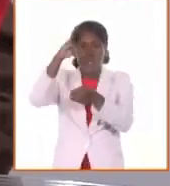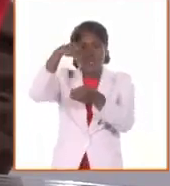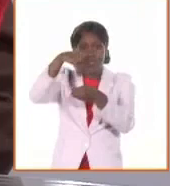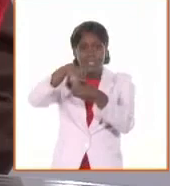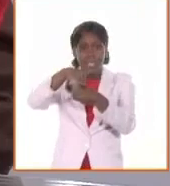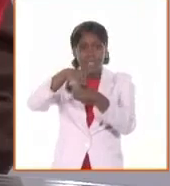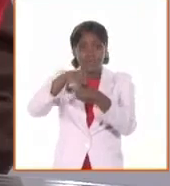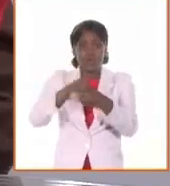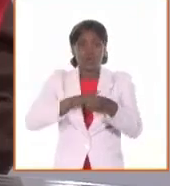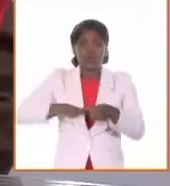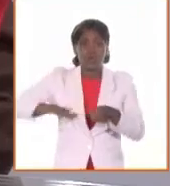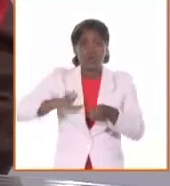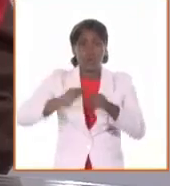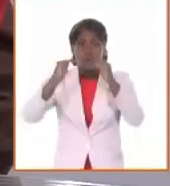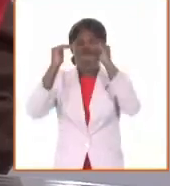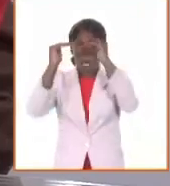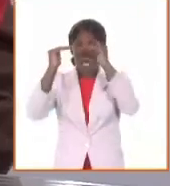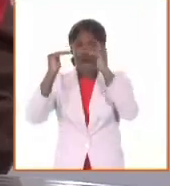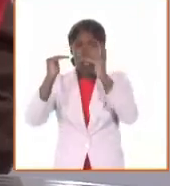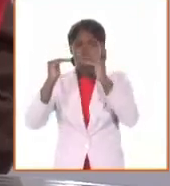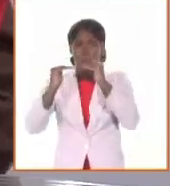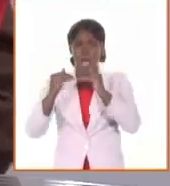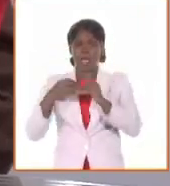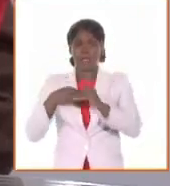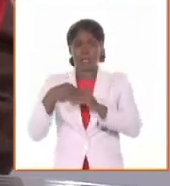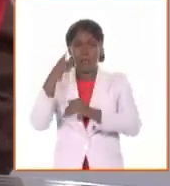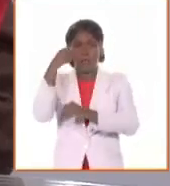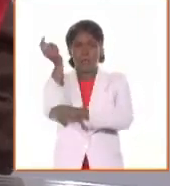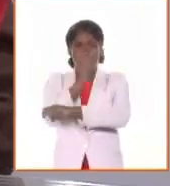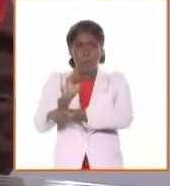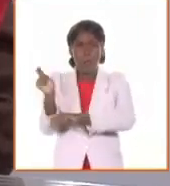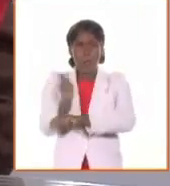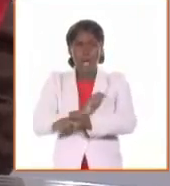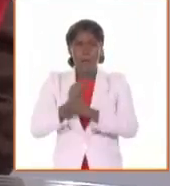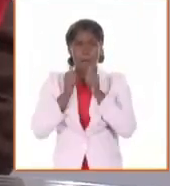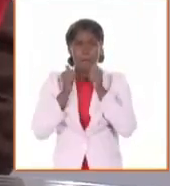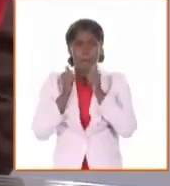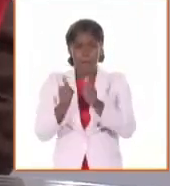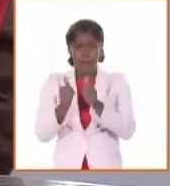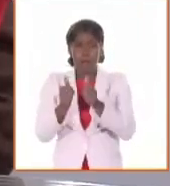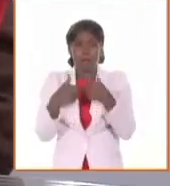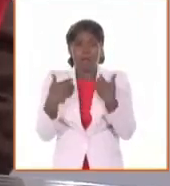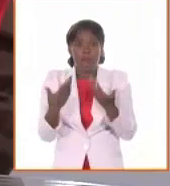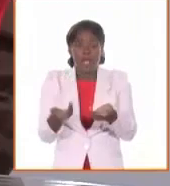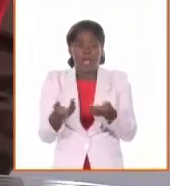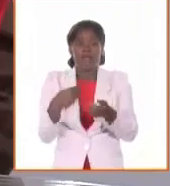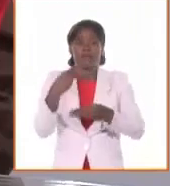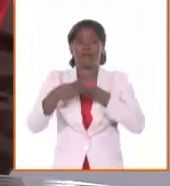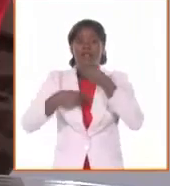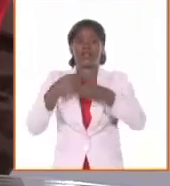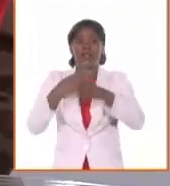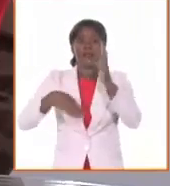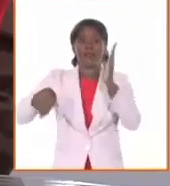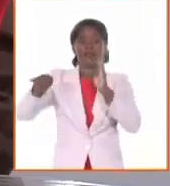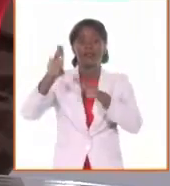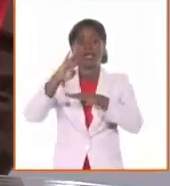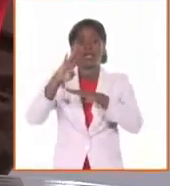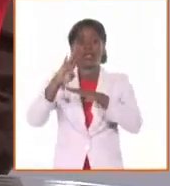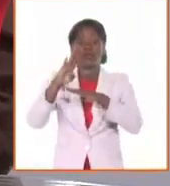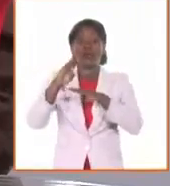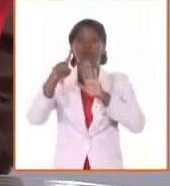se aprobó una estrategia de supervisión para en el en el sistema del Ministerio de Justicia